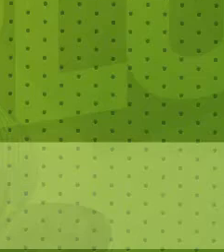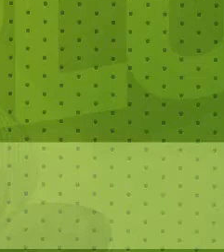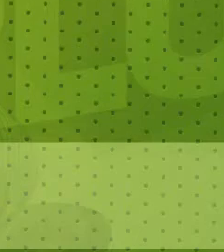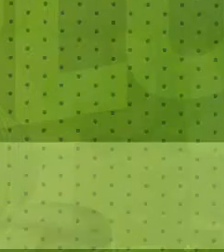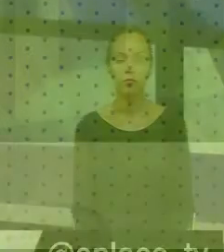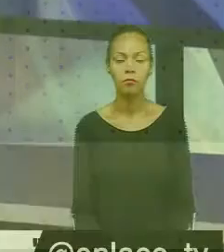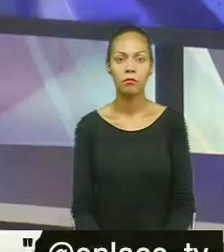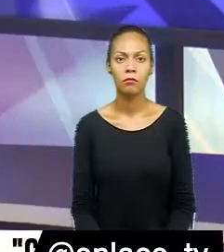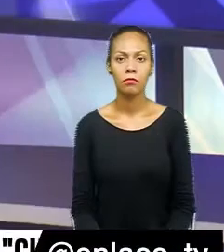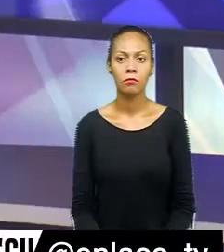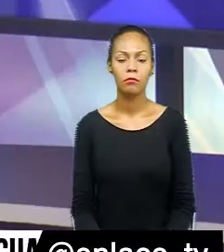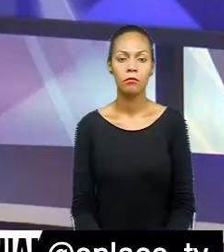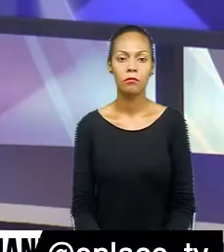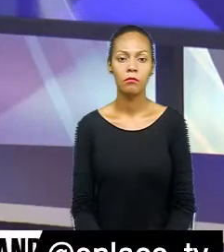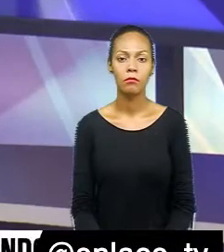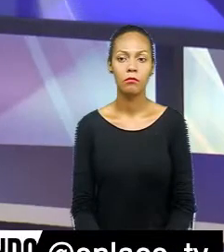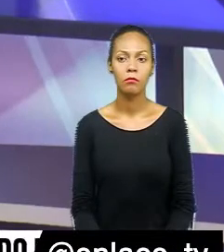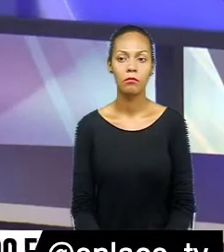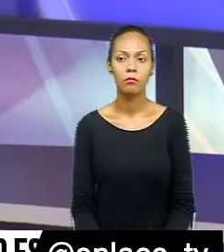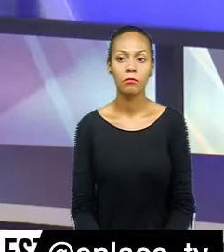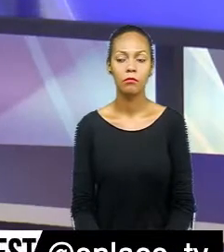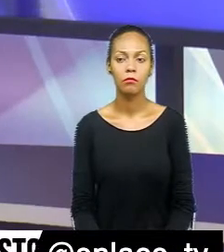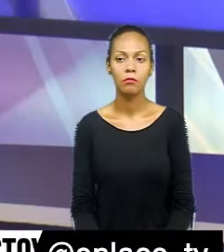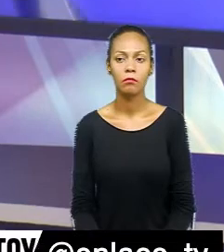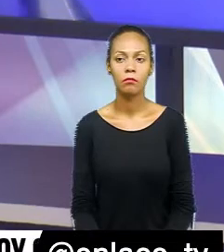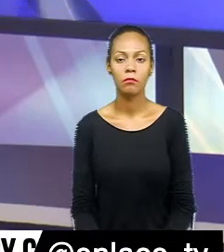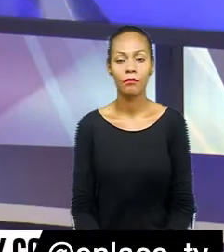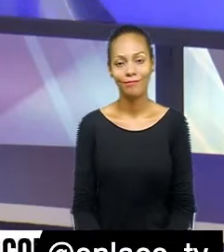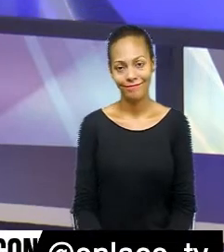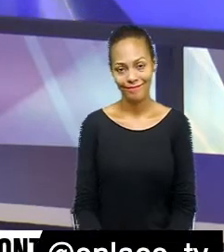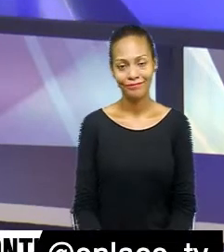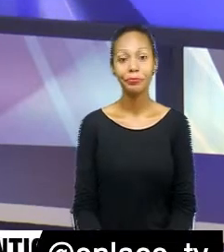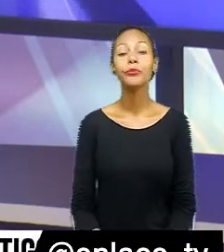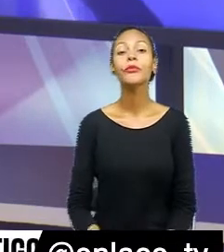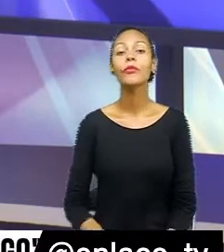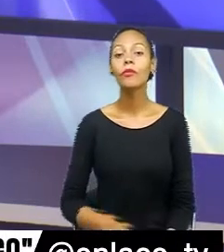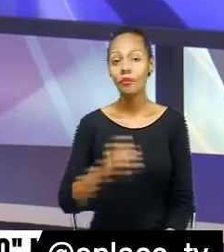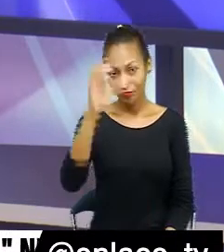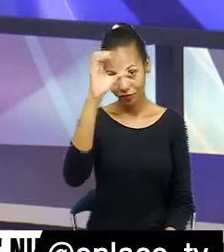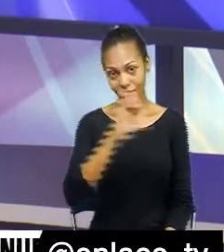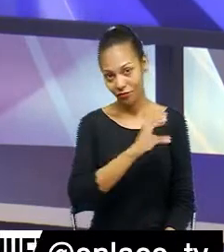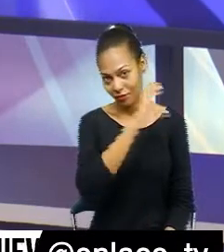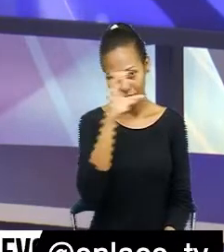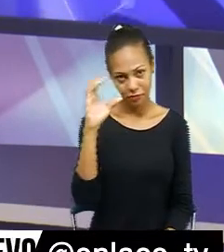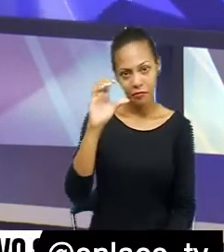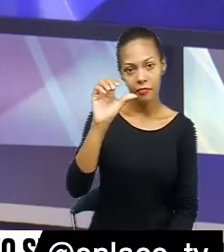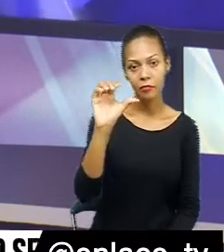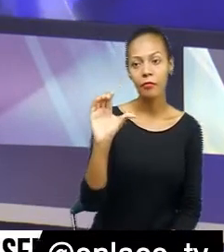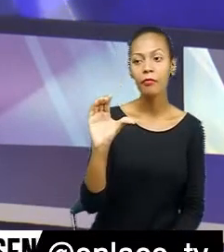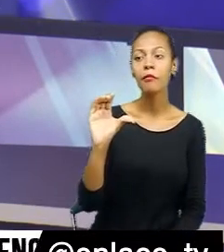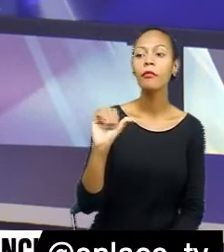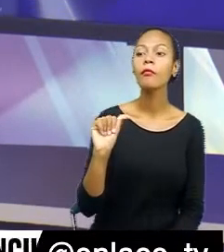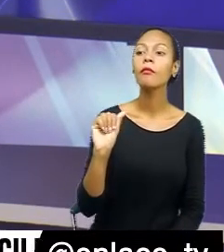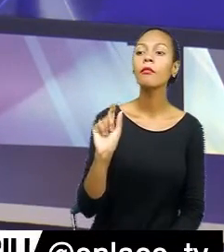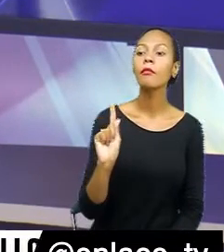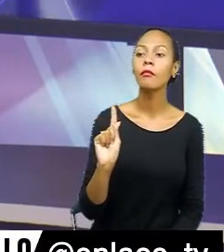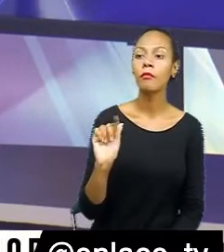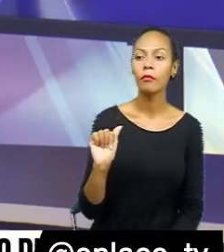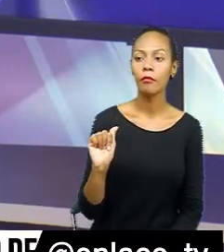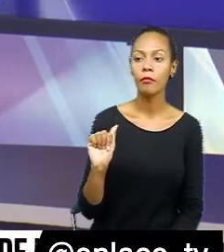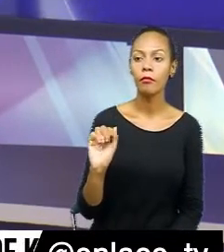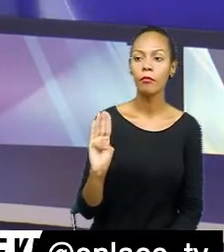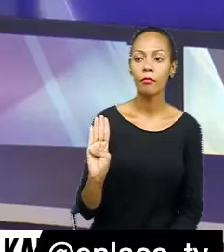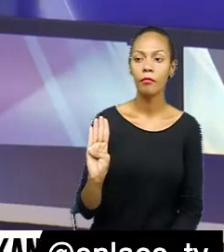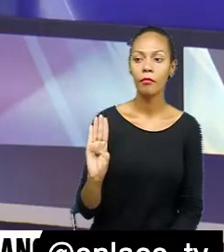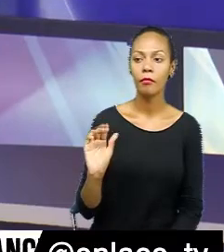Nariño. Y la Caja de Compensación Familiar de Barranca Bermeja entregó 61 subsidios de vivienda a sus beneficiarios. En